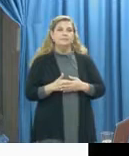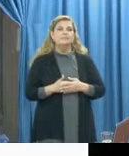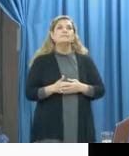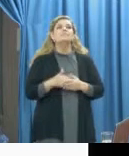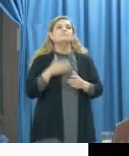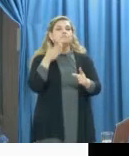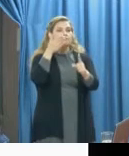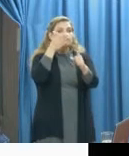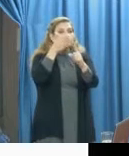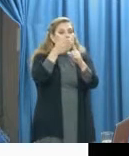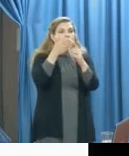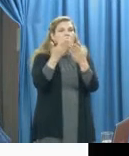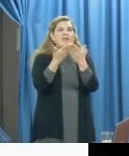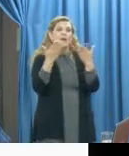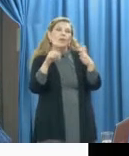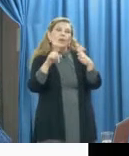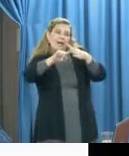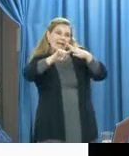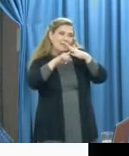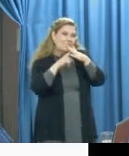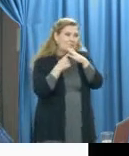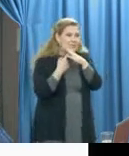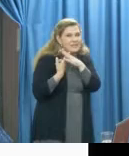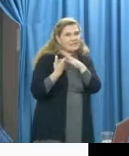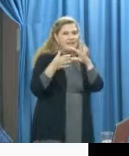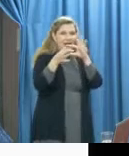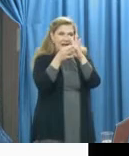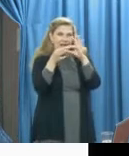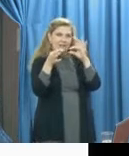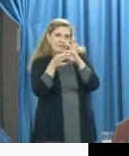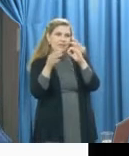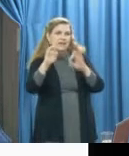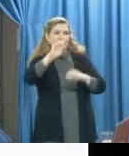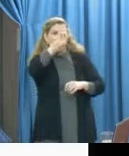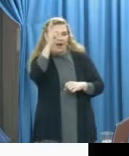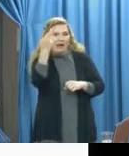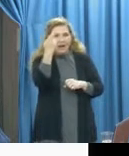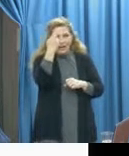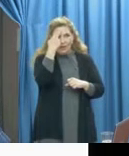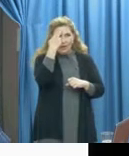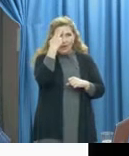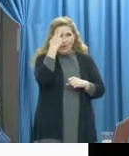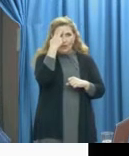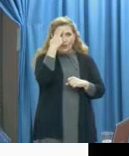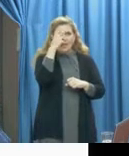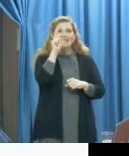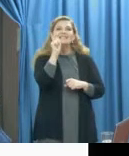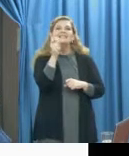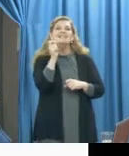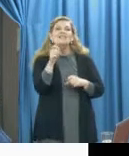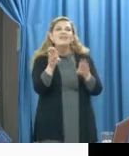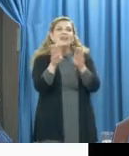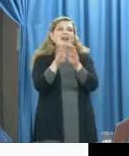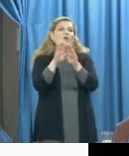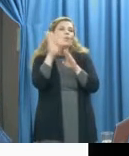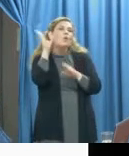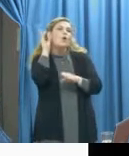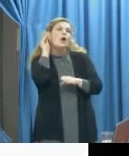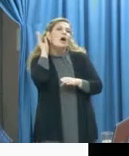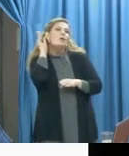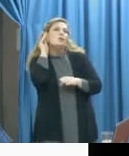Para esto, a manera de introducción, un poquito recordar lo que es el proceso de